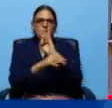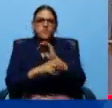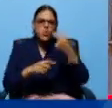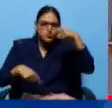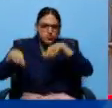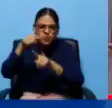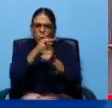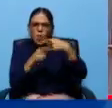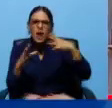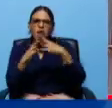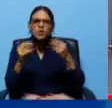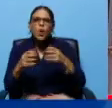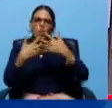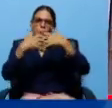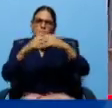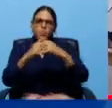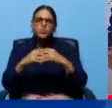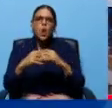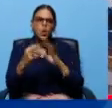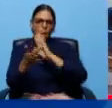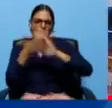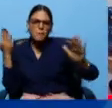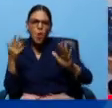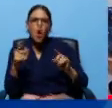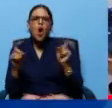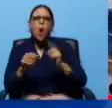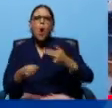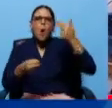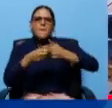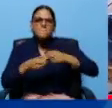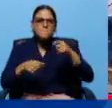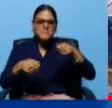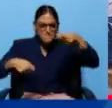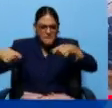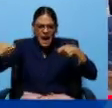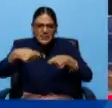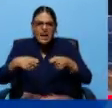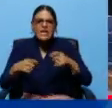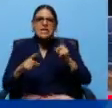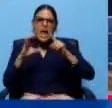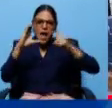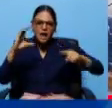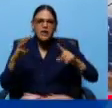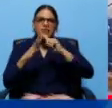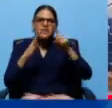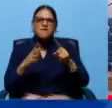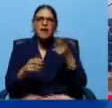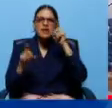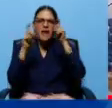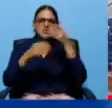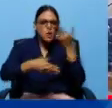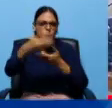motores, el motor de arranque, las baterías y la dirección.